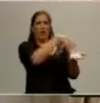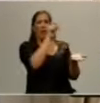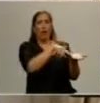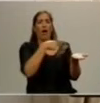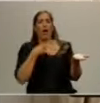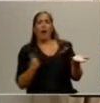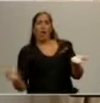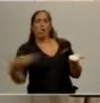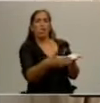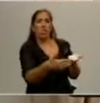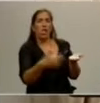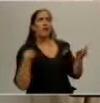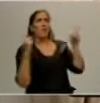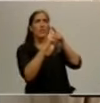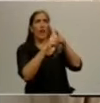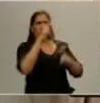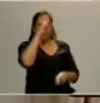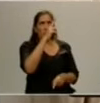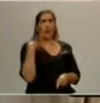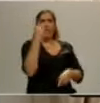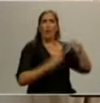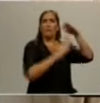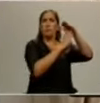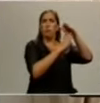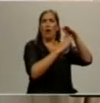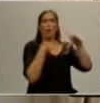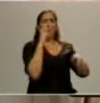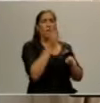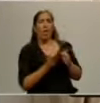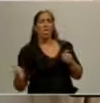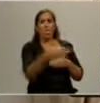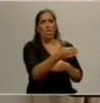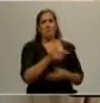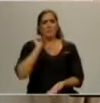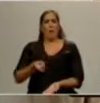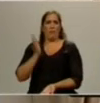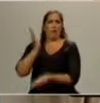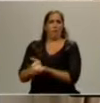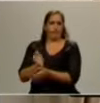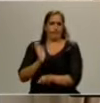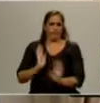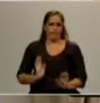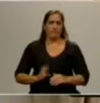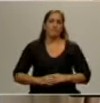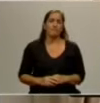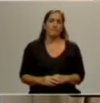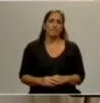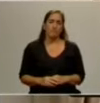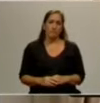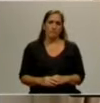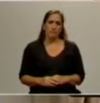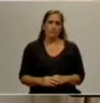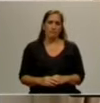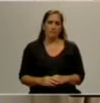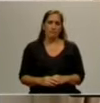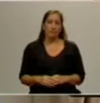afuera de los canales institucionales. Yo quisiera también referirme fundamentalmente